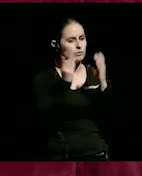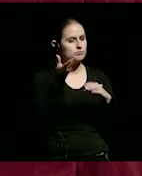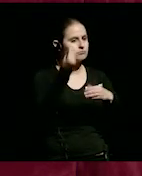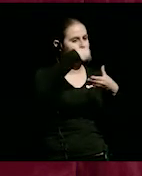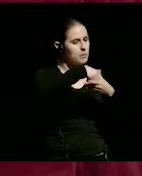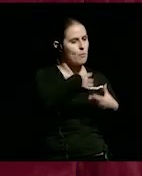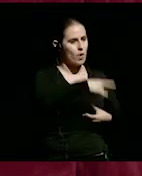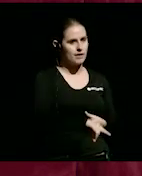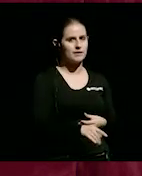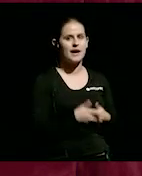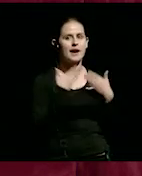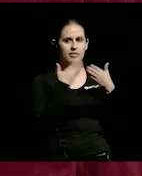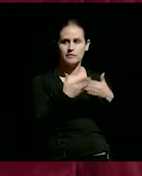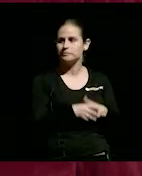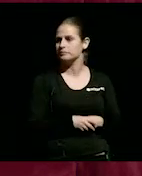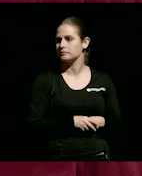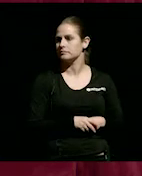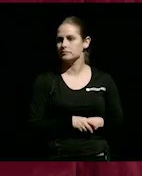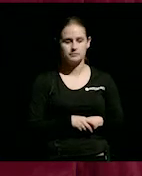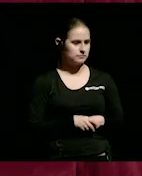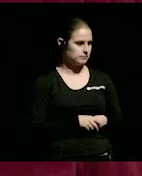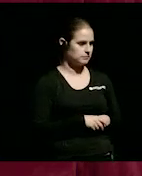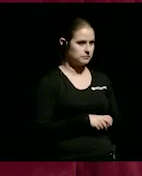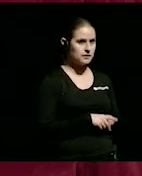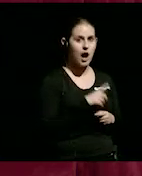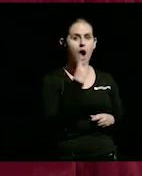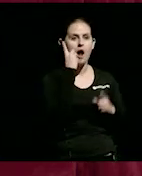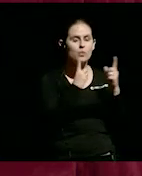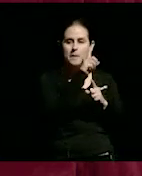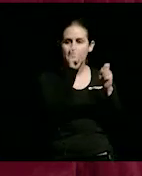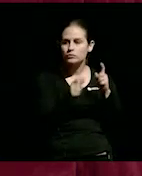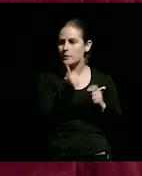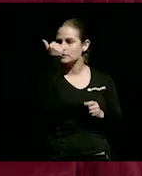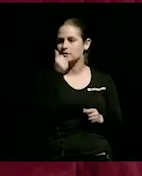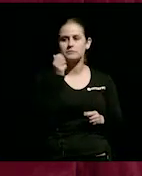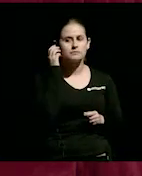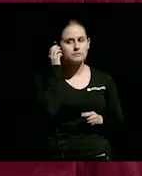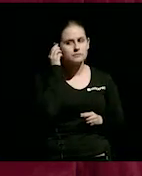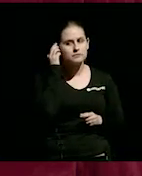o menos. Vale. ¿Alguna pregunta más aquí en el centro?